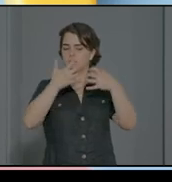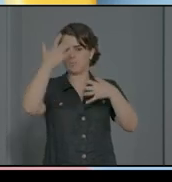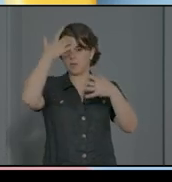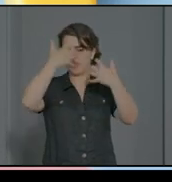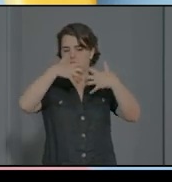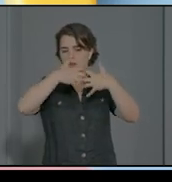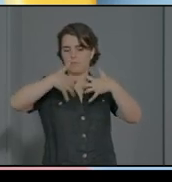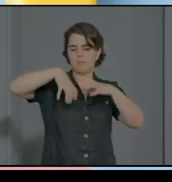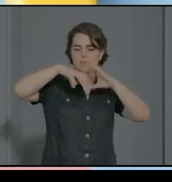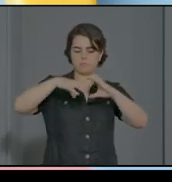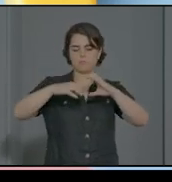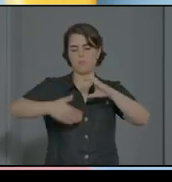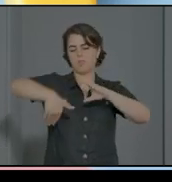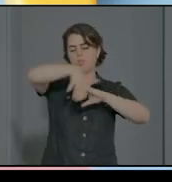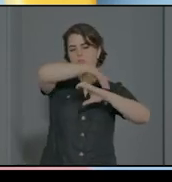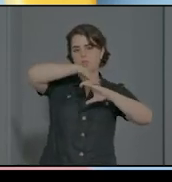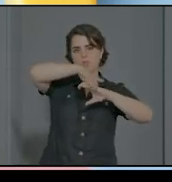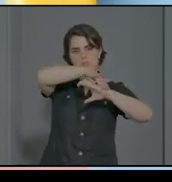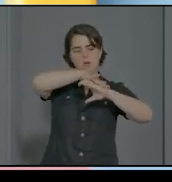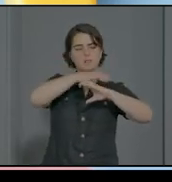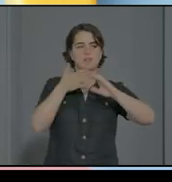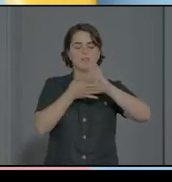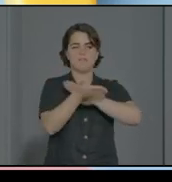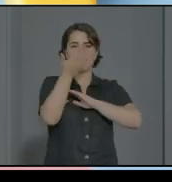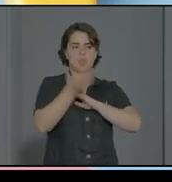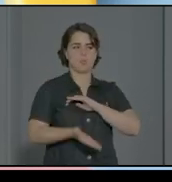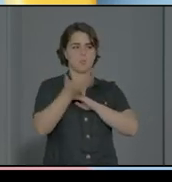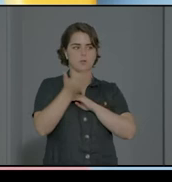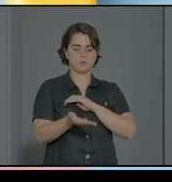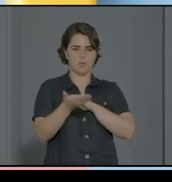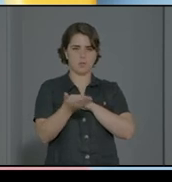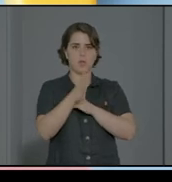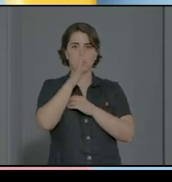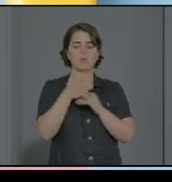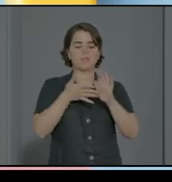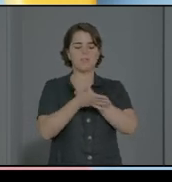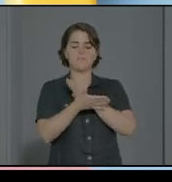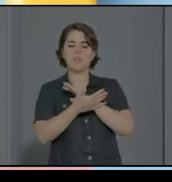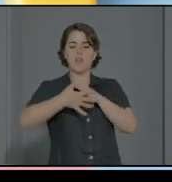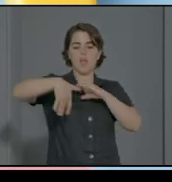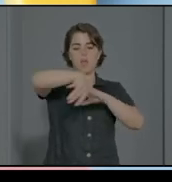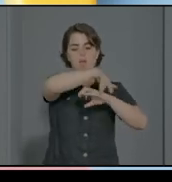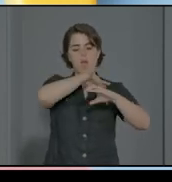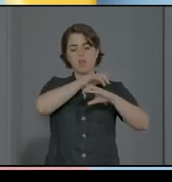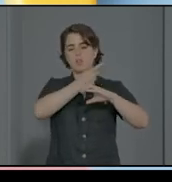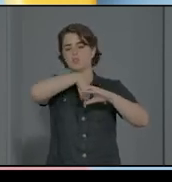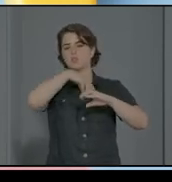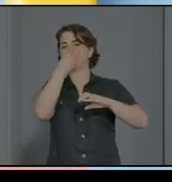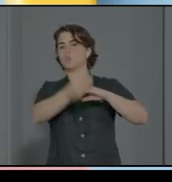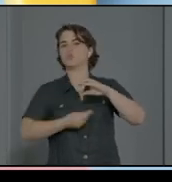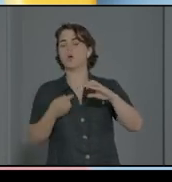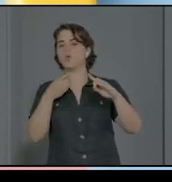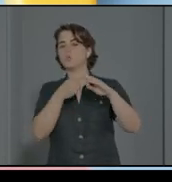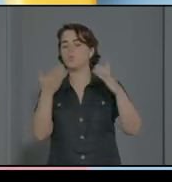que es especialmente importante porque es el área que nosotros utilizamos para procesar